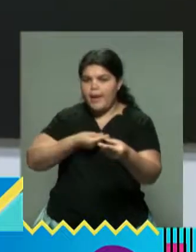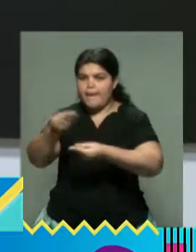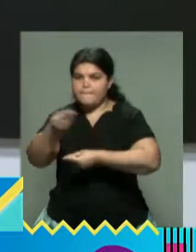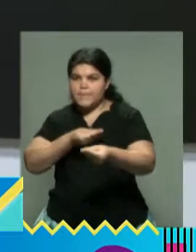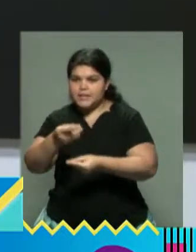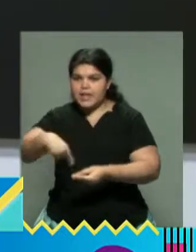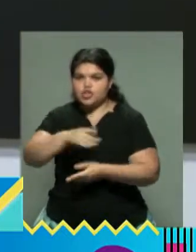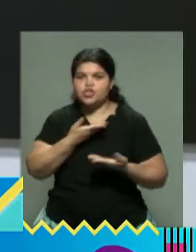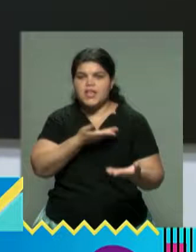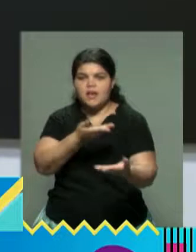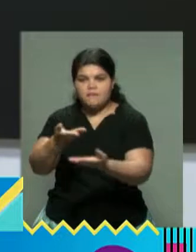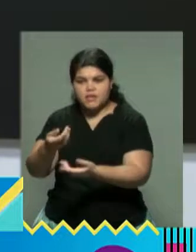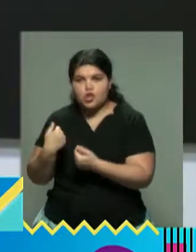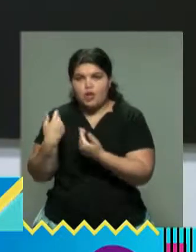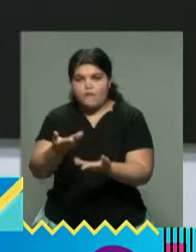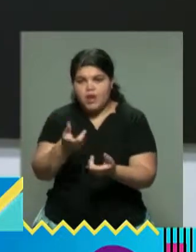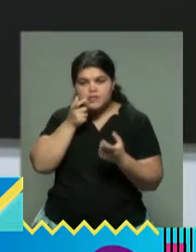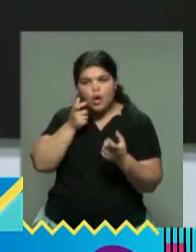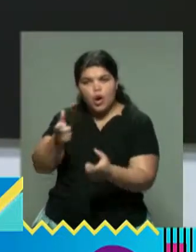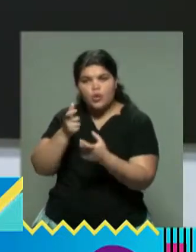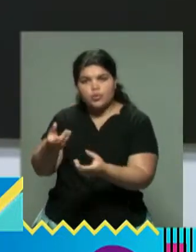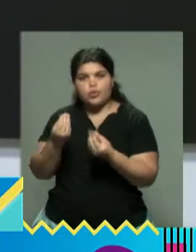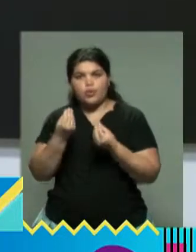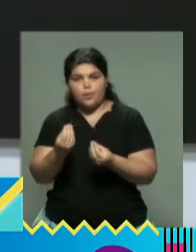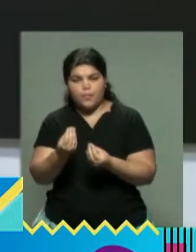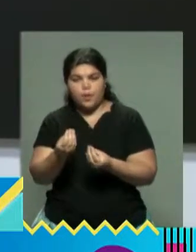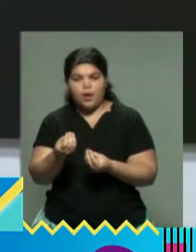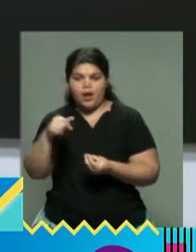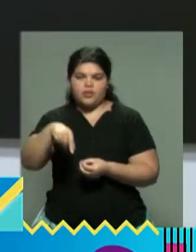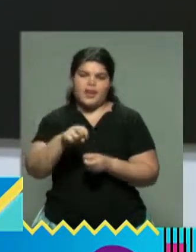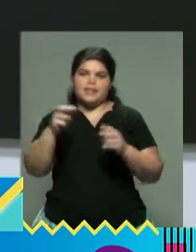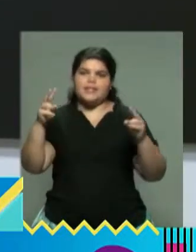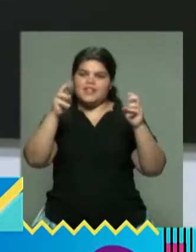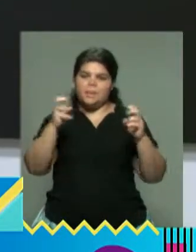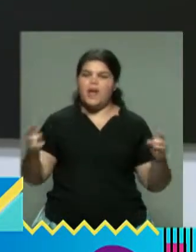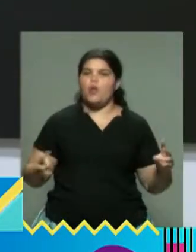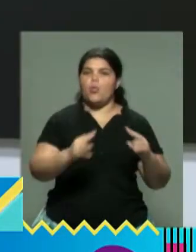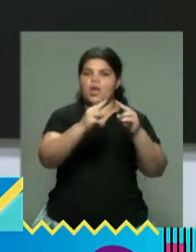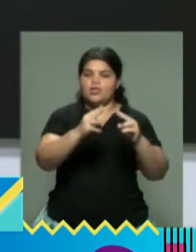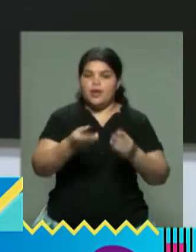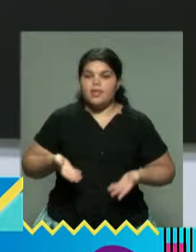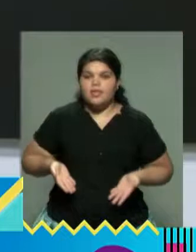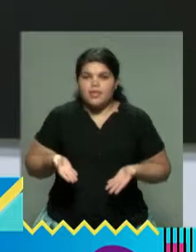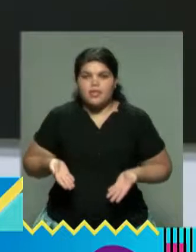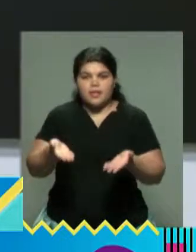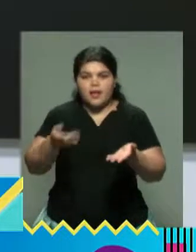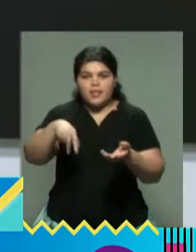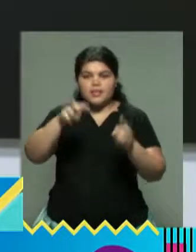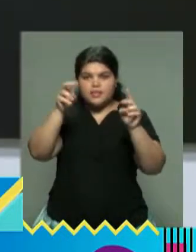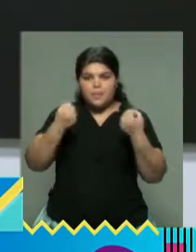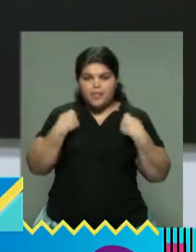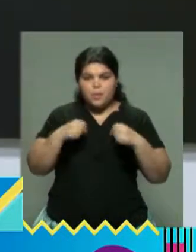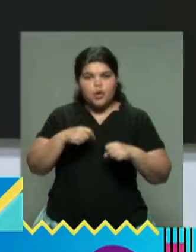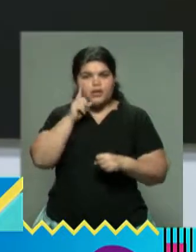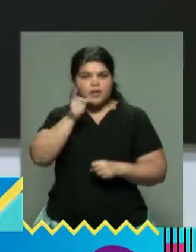tipo de servicios con respecto a deportes extremos. Más allá de, en este caso, por ejemplo, un encuentro y generar el incentivo con respecto a estos deportes extremos,